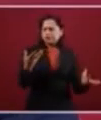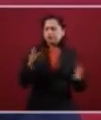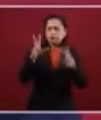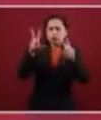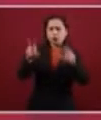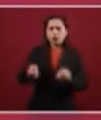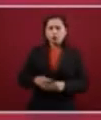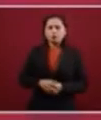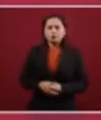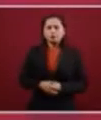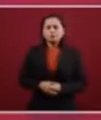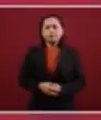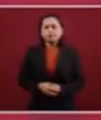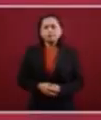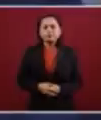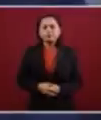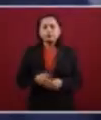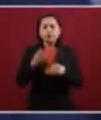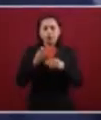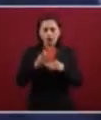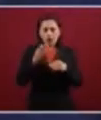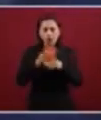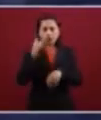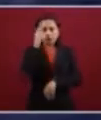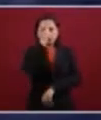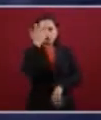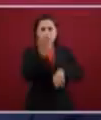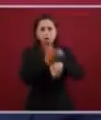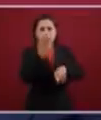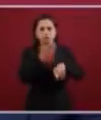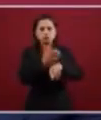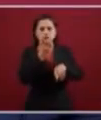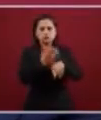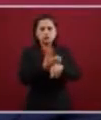¿Ahora hay un proceso interno en Estados Unidos? No.